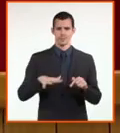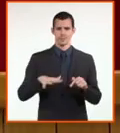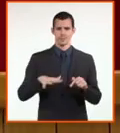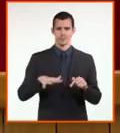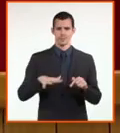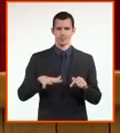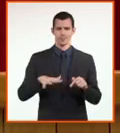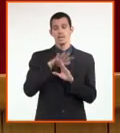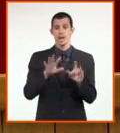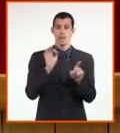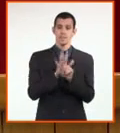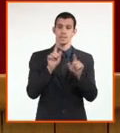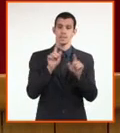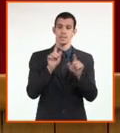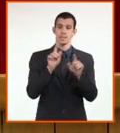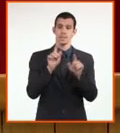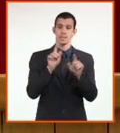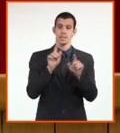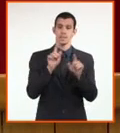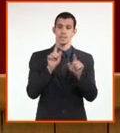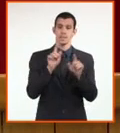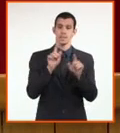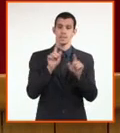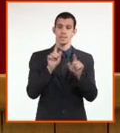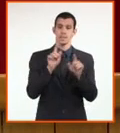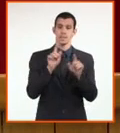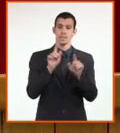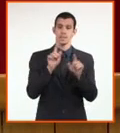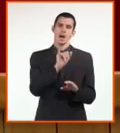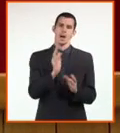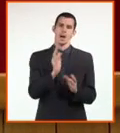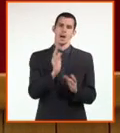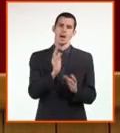desde hoy harán pacto de militancia eterna con la FEU.